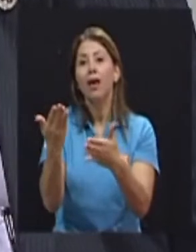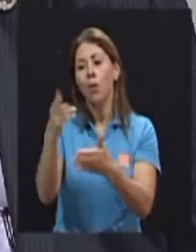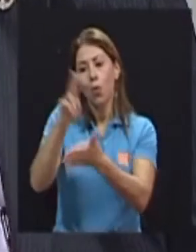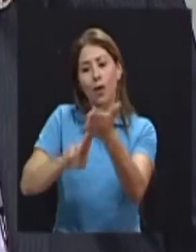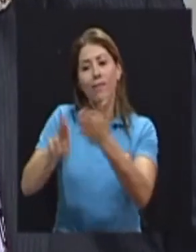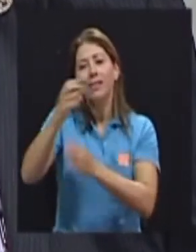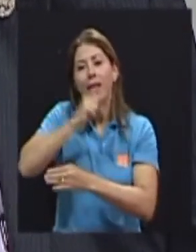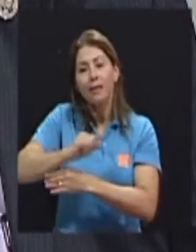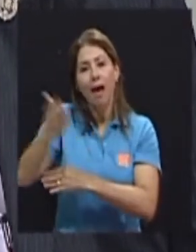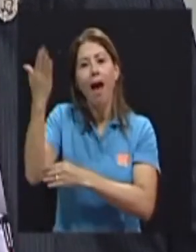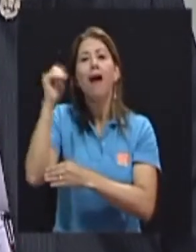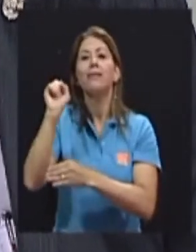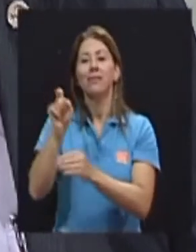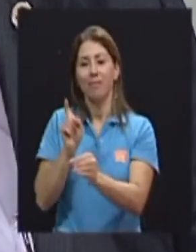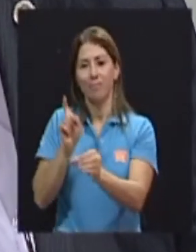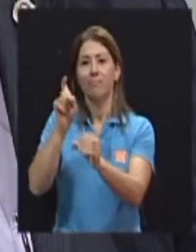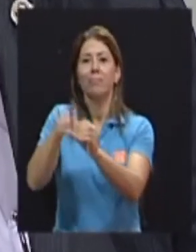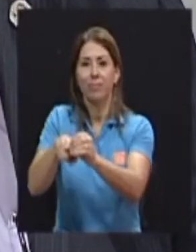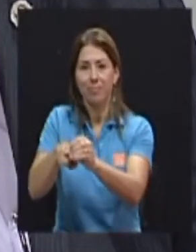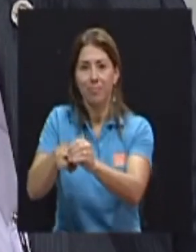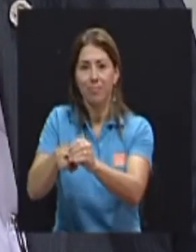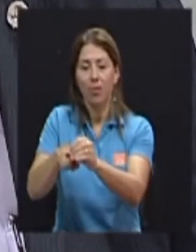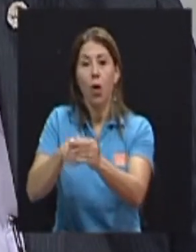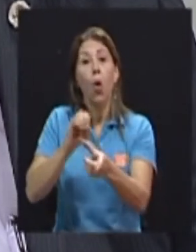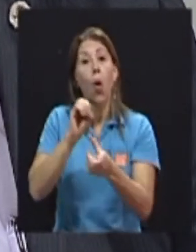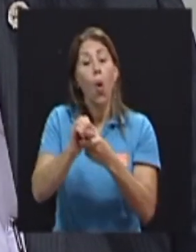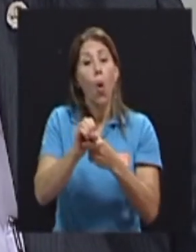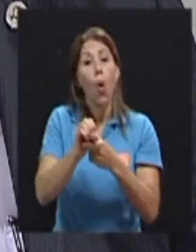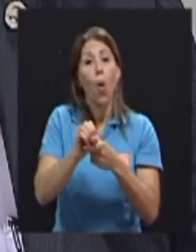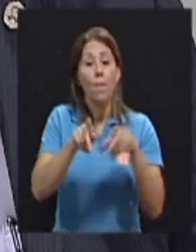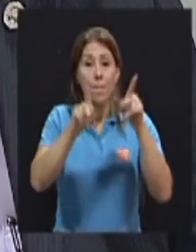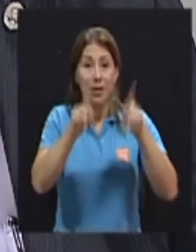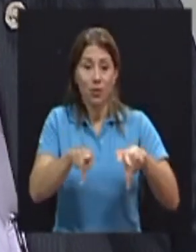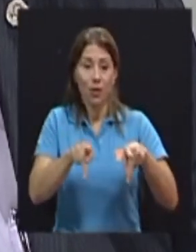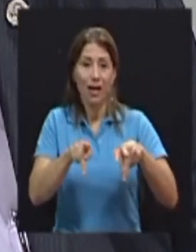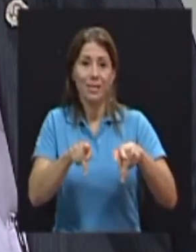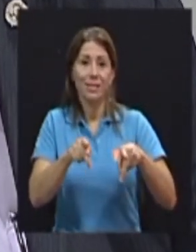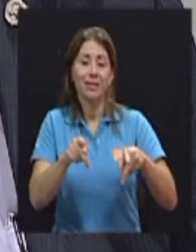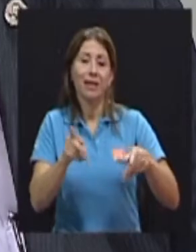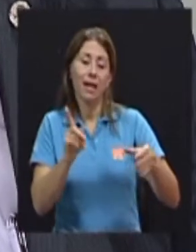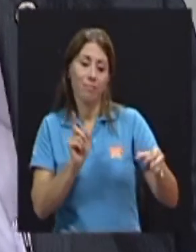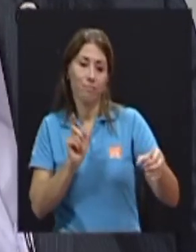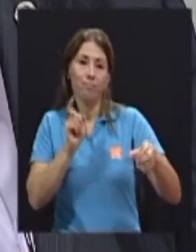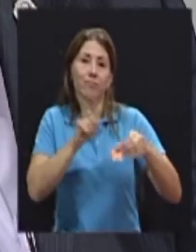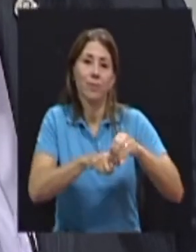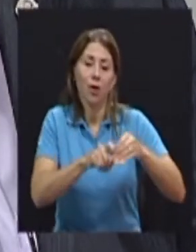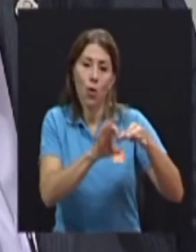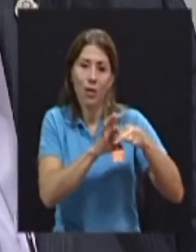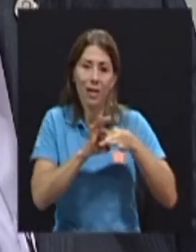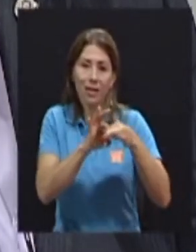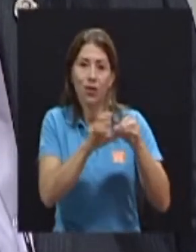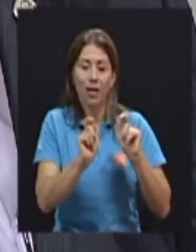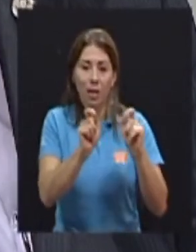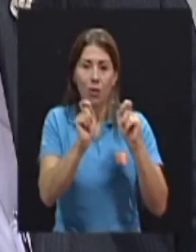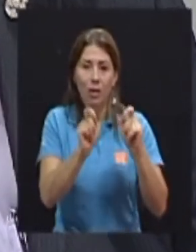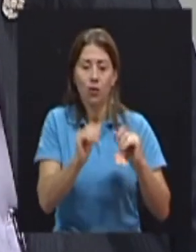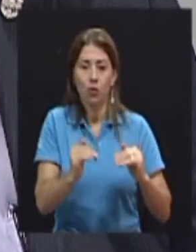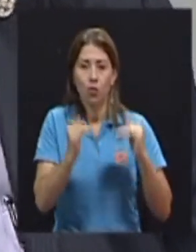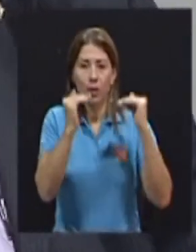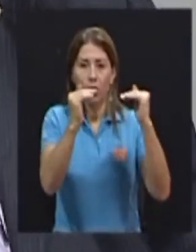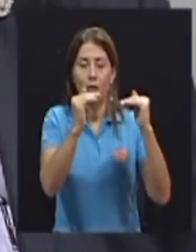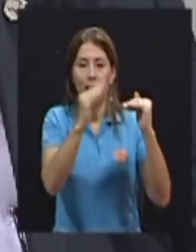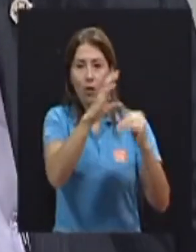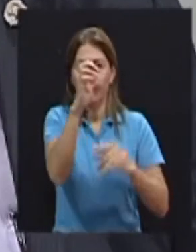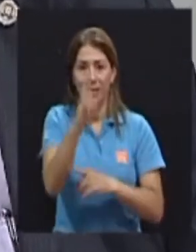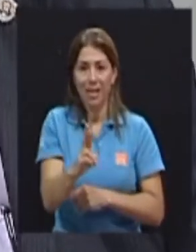las que le den su adhesión al convenio de coordinación de la educación superior en Costa Rica. El convenio que crea